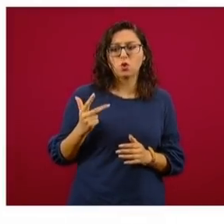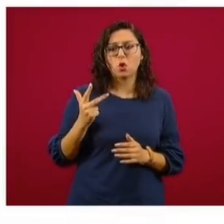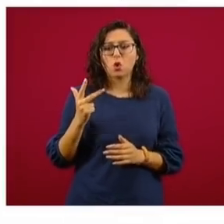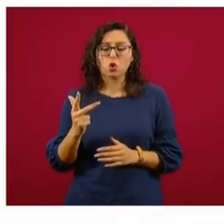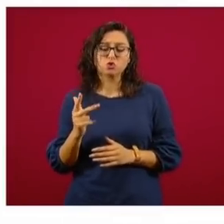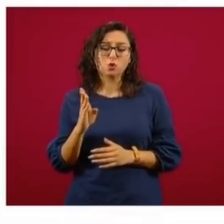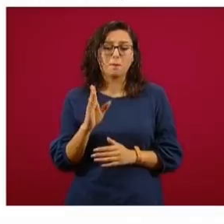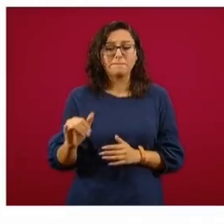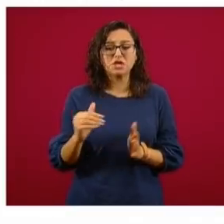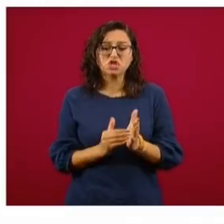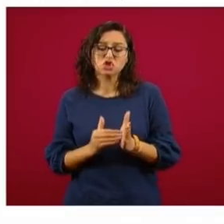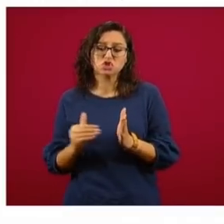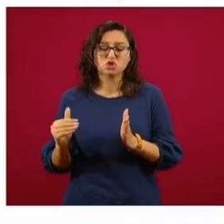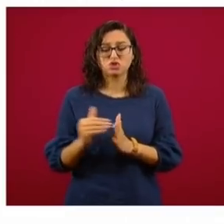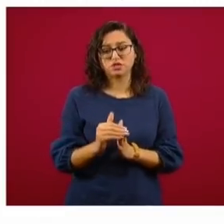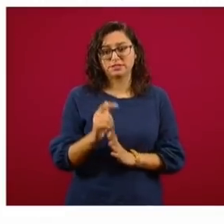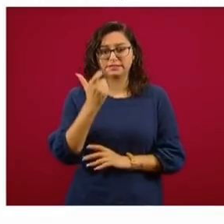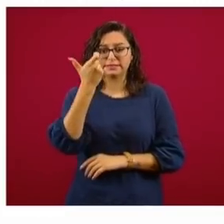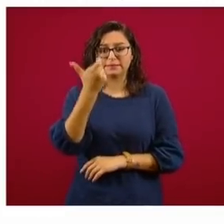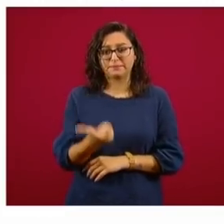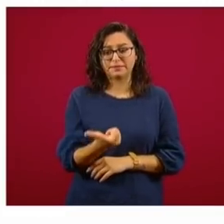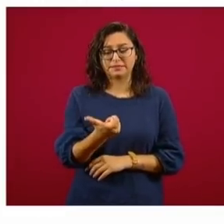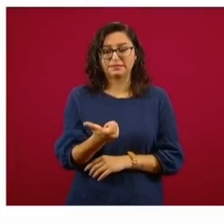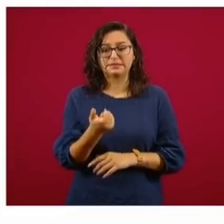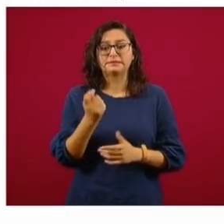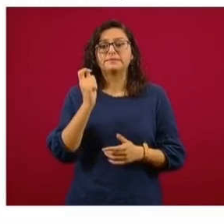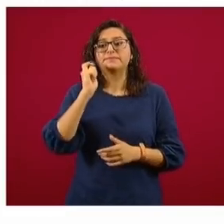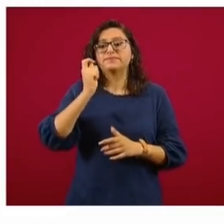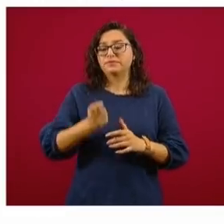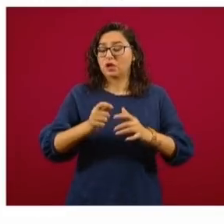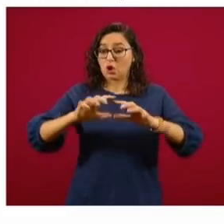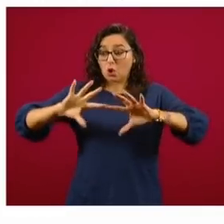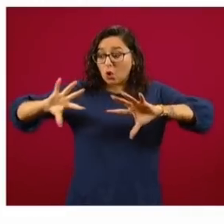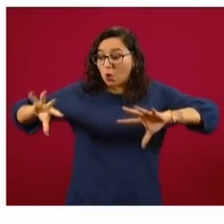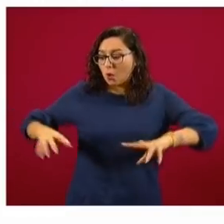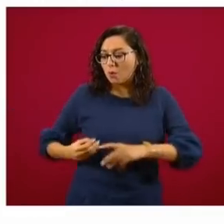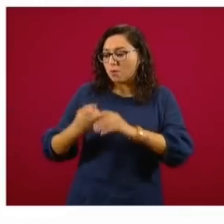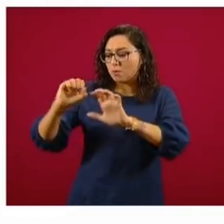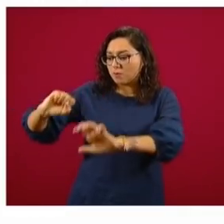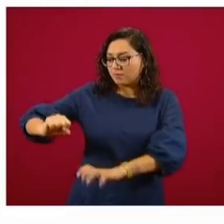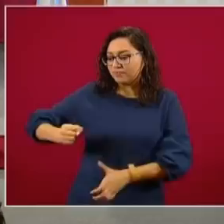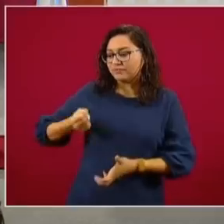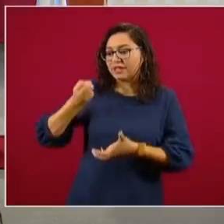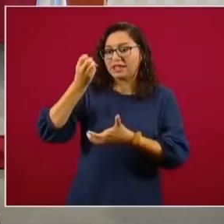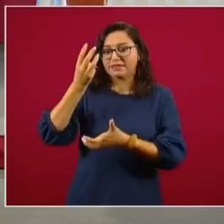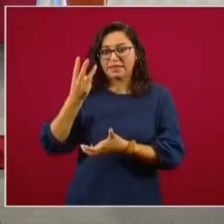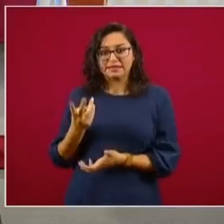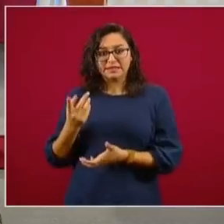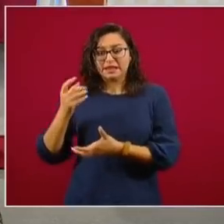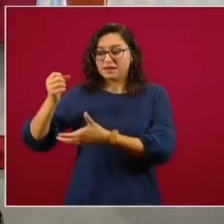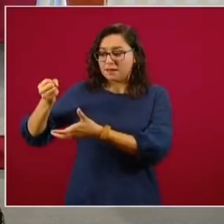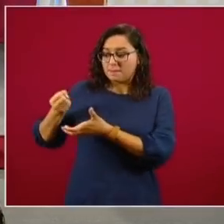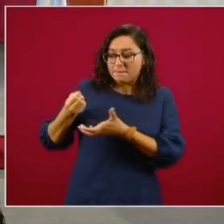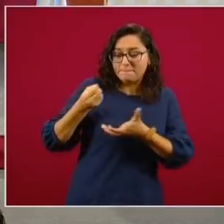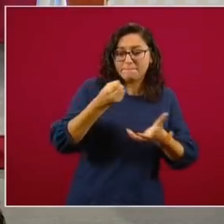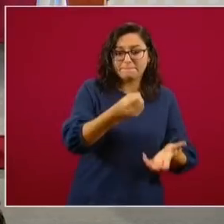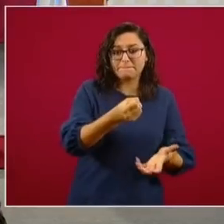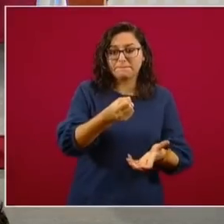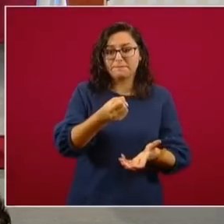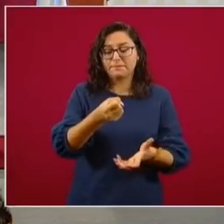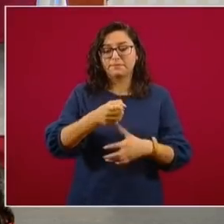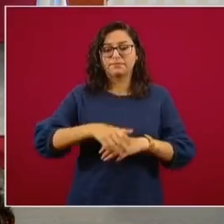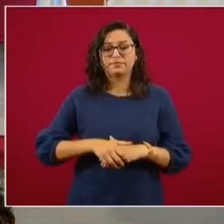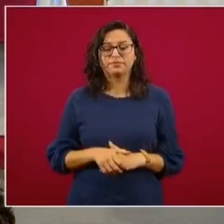es prácticamente un tercio de todo el presupuesto que tiene el gobierno federal. Si le das un par de clics